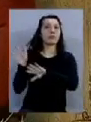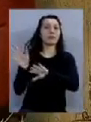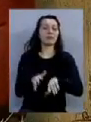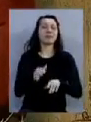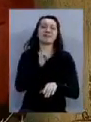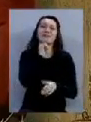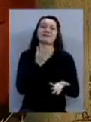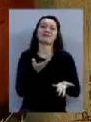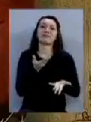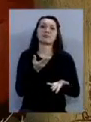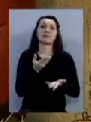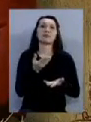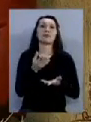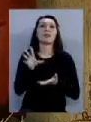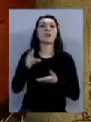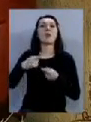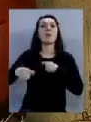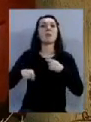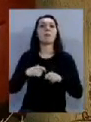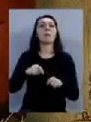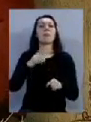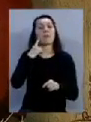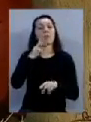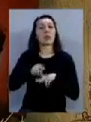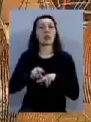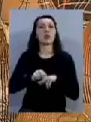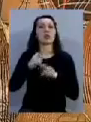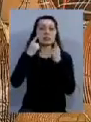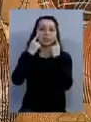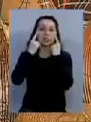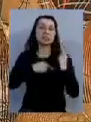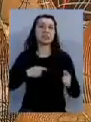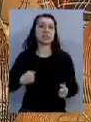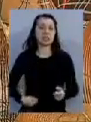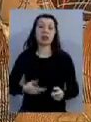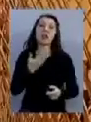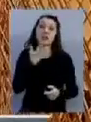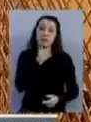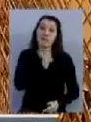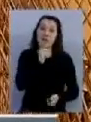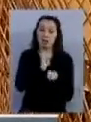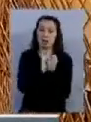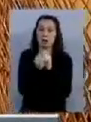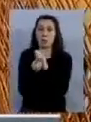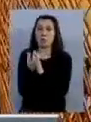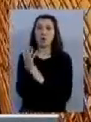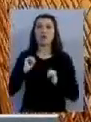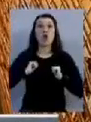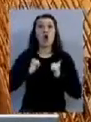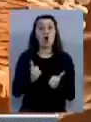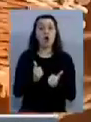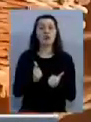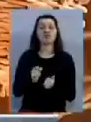sé, que de ratano, de plástico, que vienen de China. También a la falta de renovación. Los jóvenes